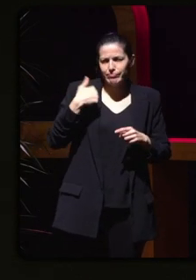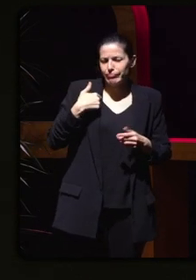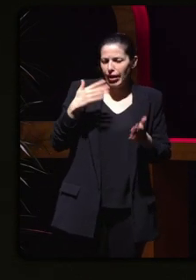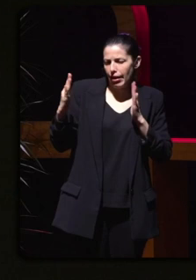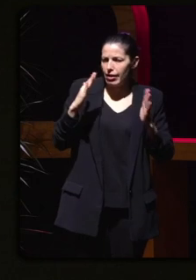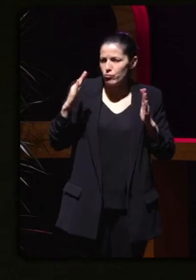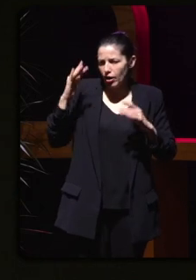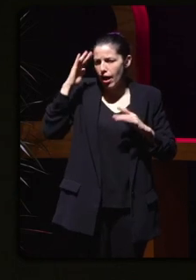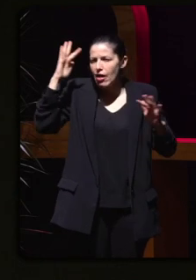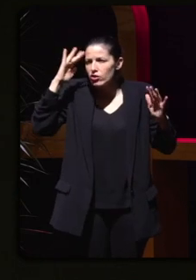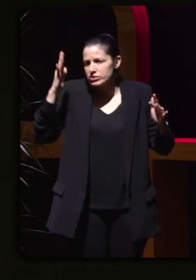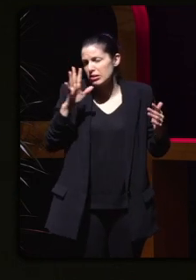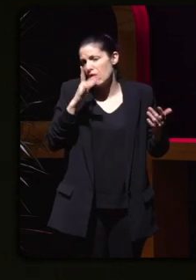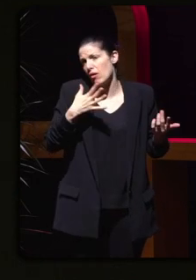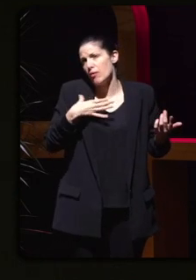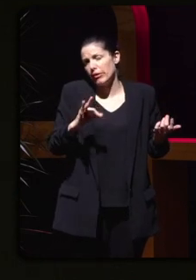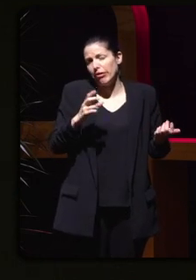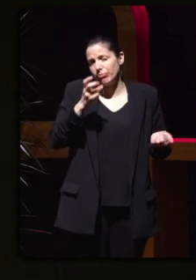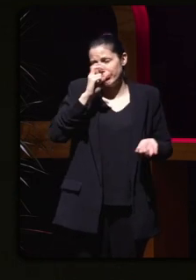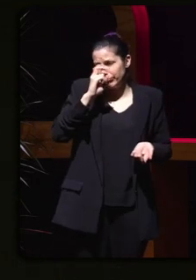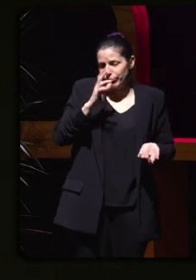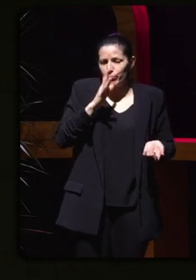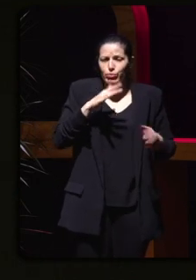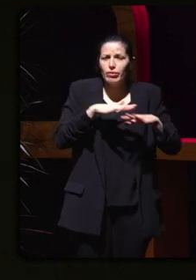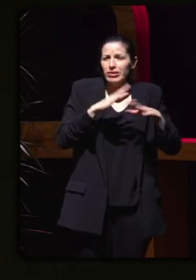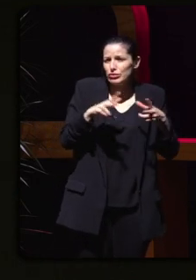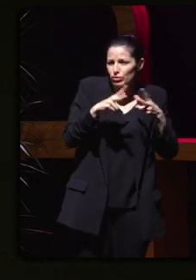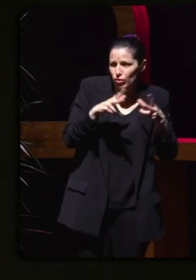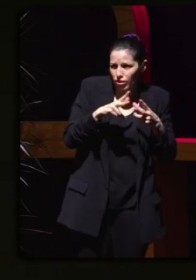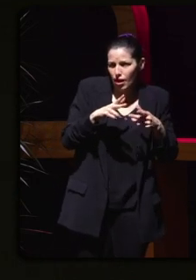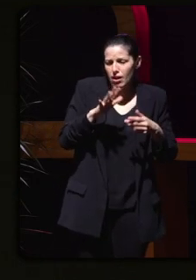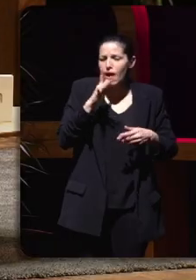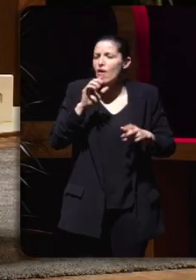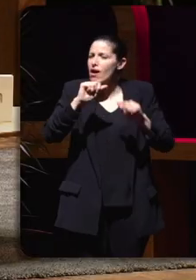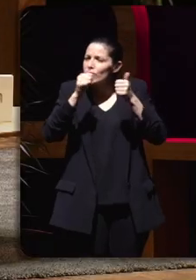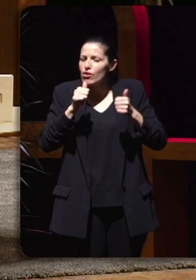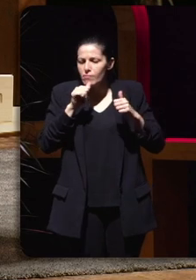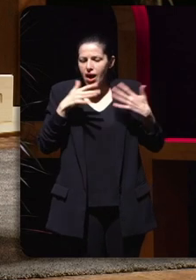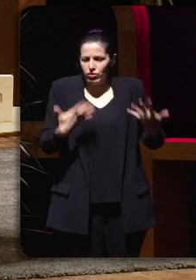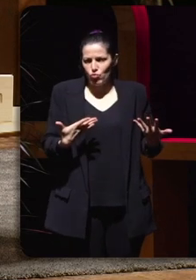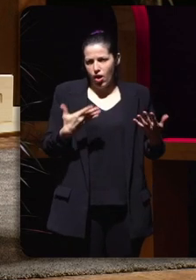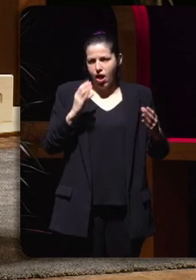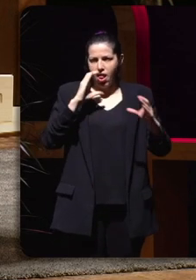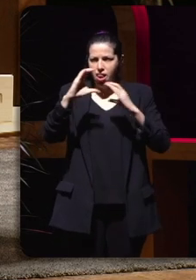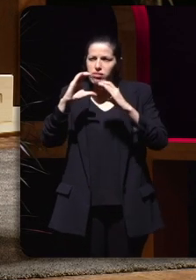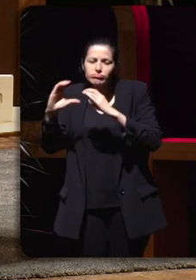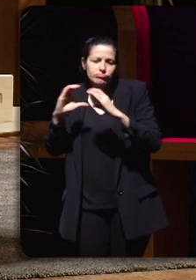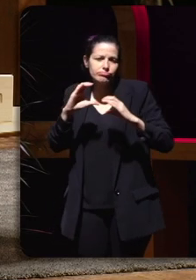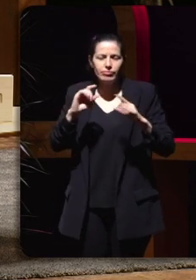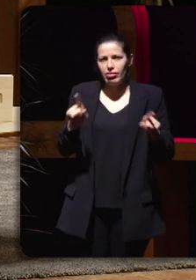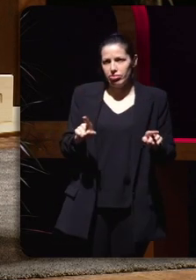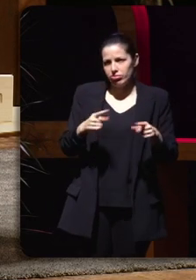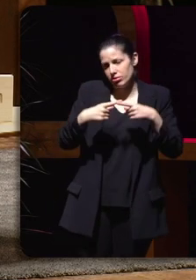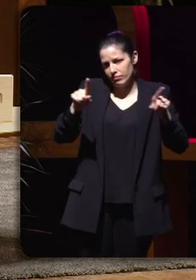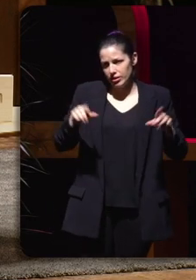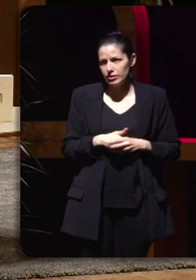viejuna gracias a las redes sociales y a nuestra manera actual de comunicarnos era cuando llegaba los